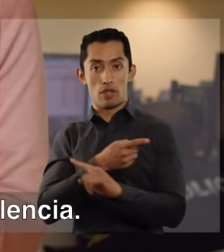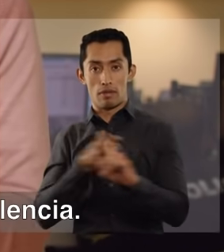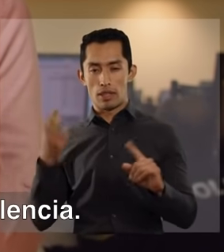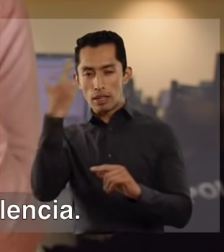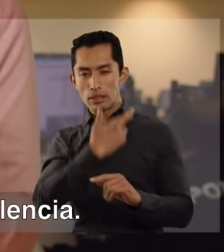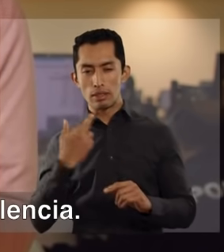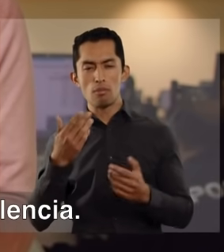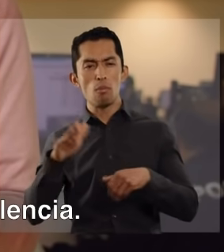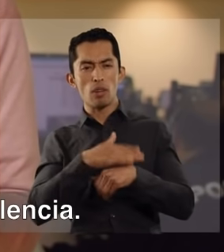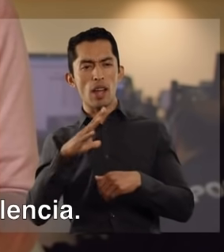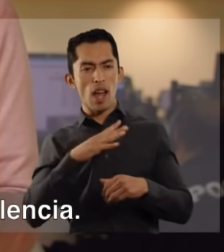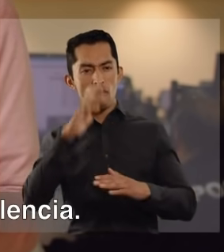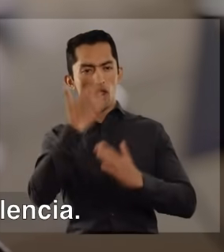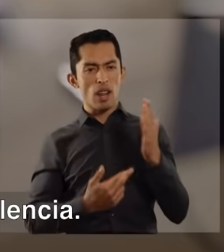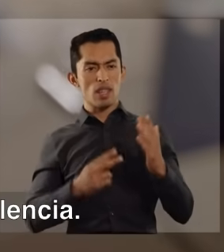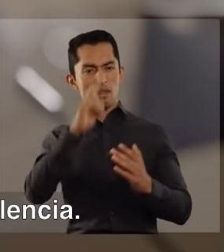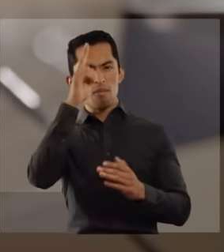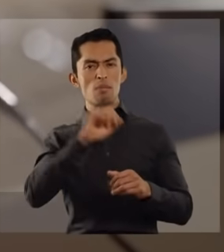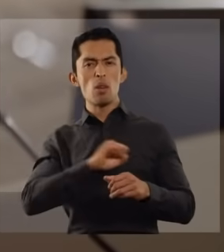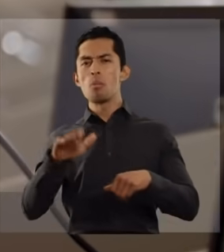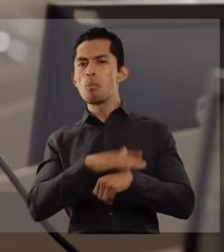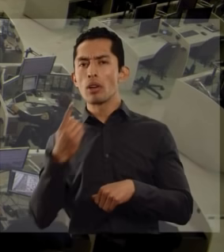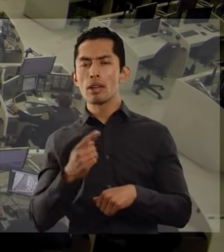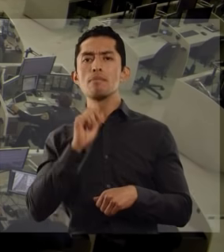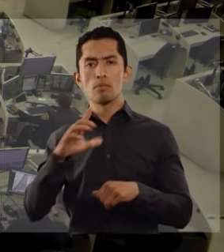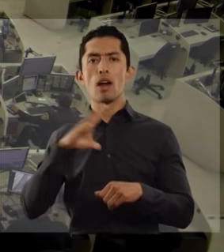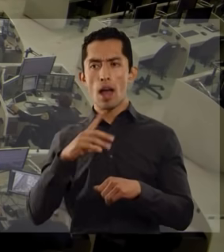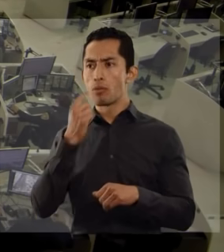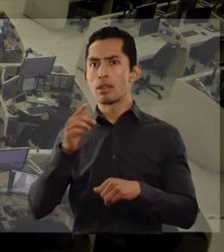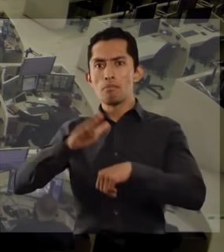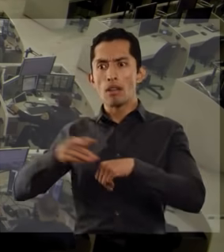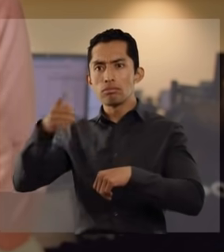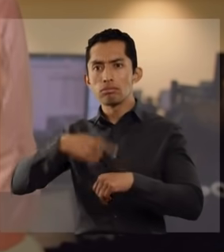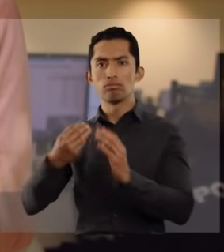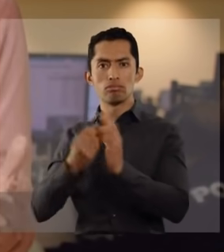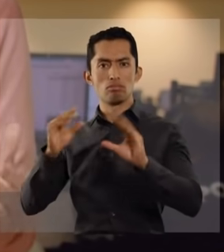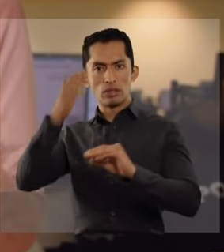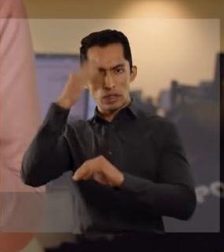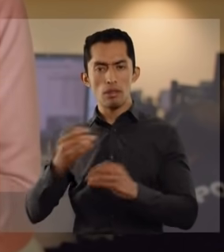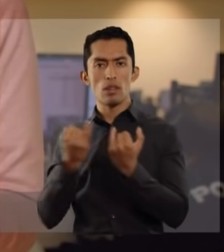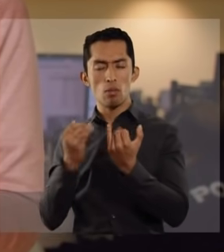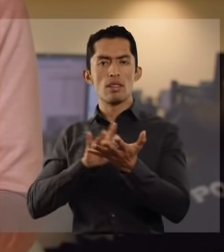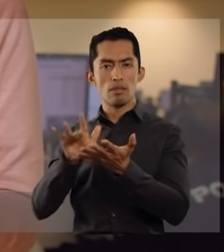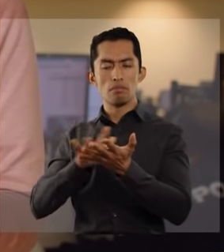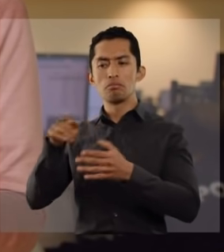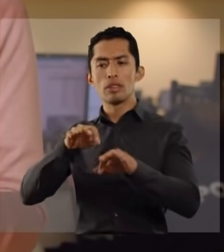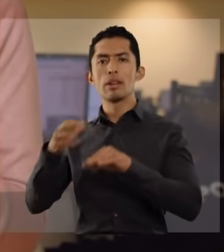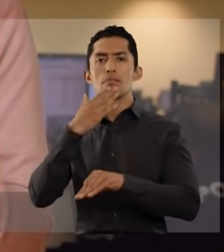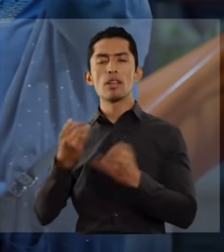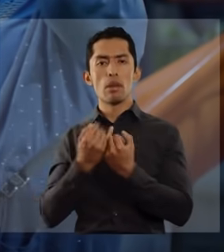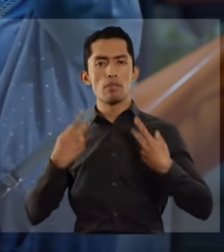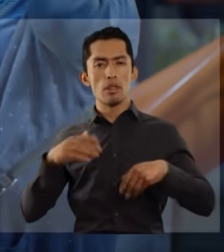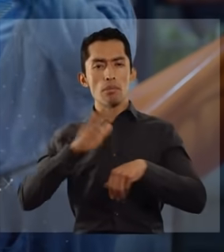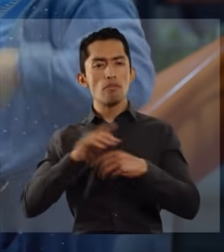estamos atendiendo las causas de la violencia. Además, tenemos más y mejor policía, capacitada, con mejores prestaciones